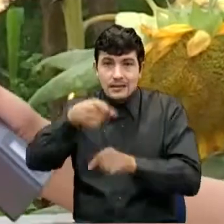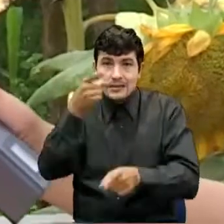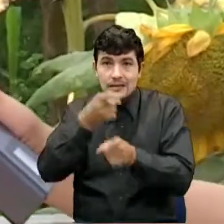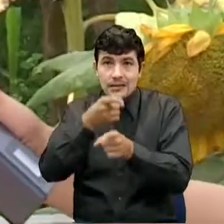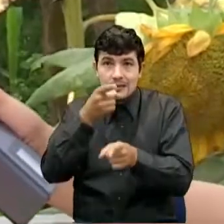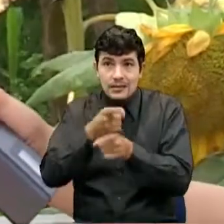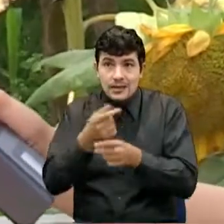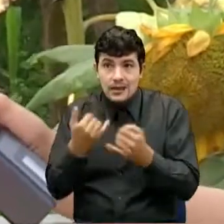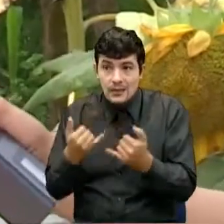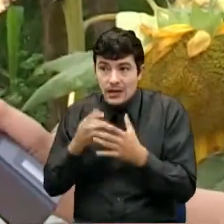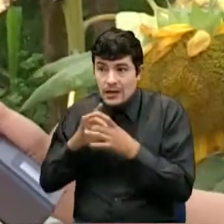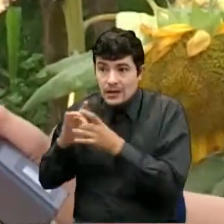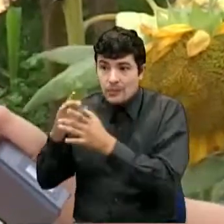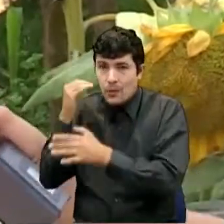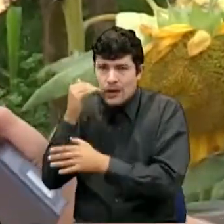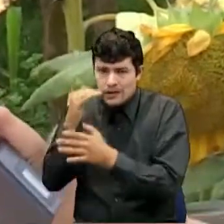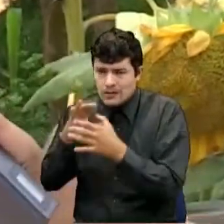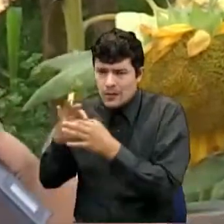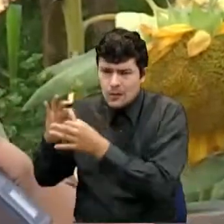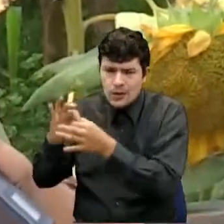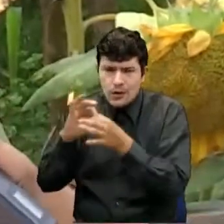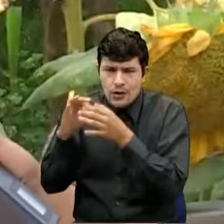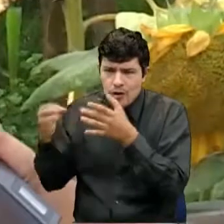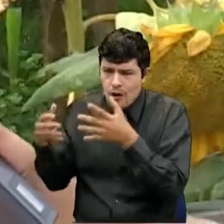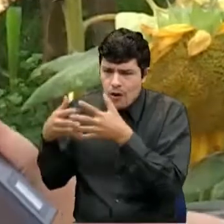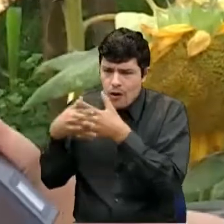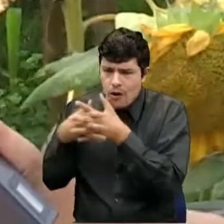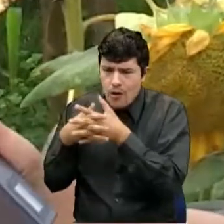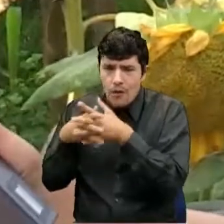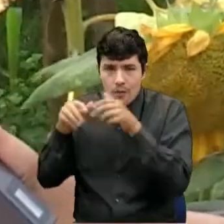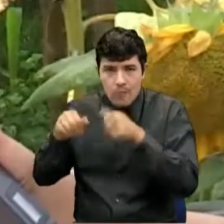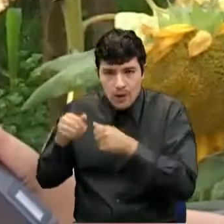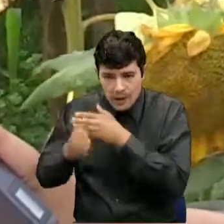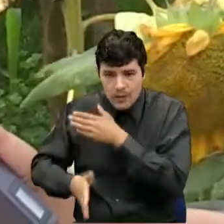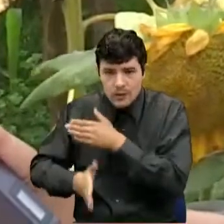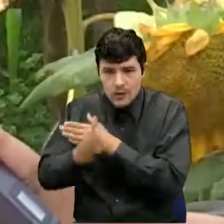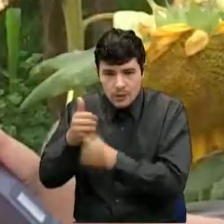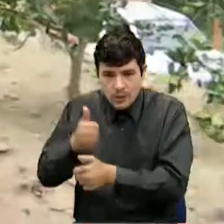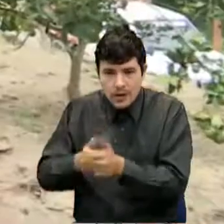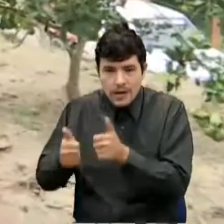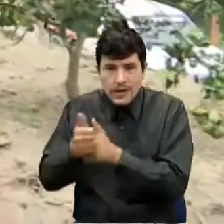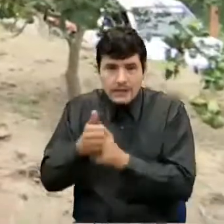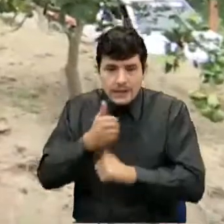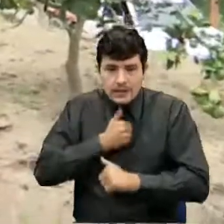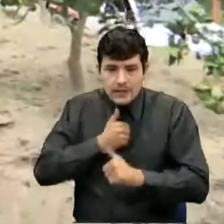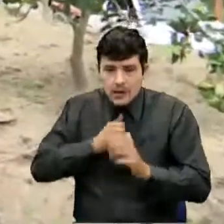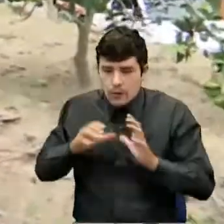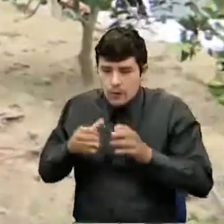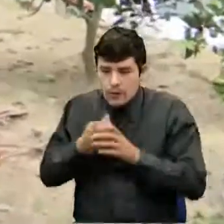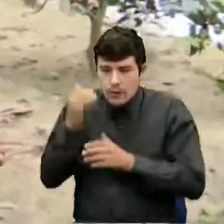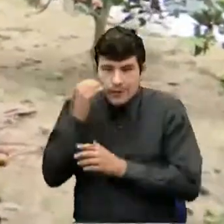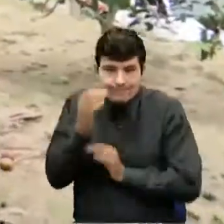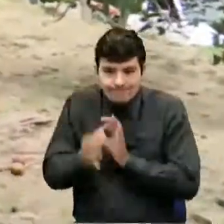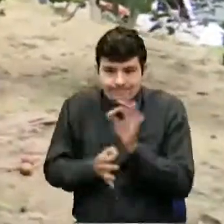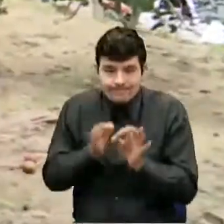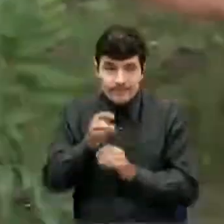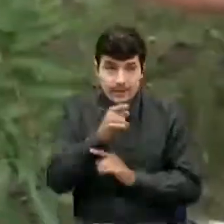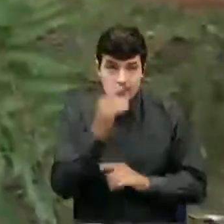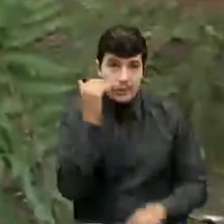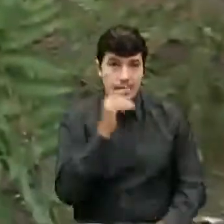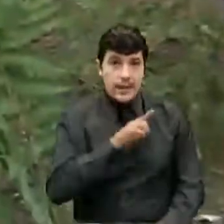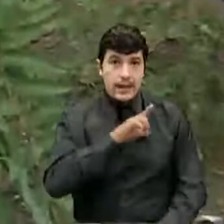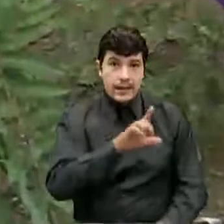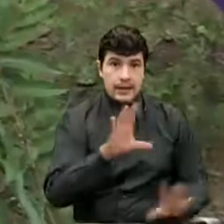unidas podemos seguir adelante y eso es una manera como de protegernos nosotras mismas mi idea libera una red de apoyo de mujeres